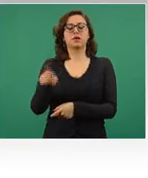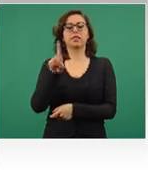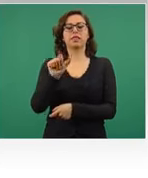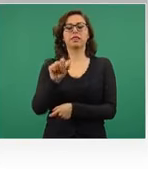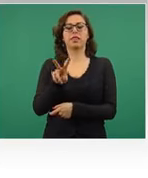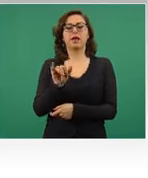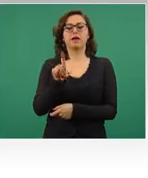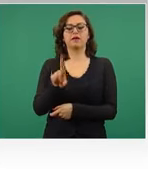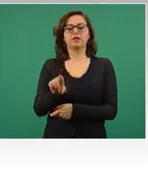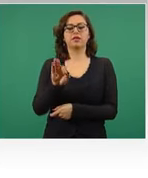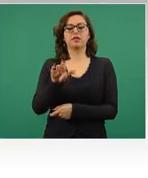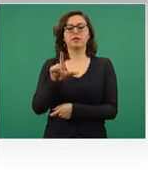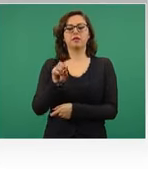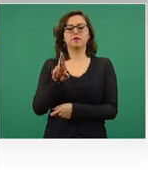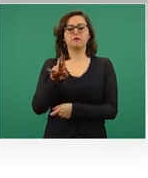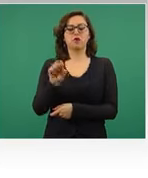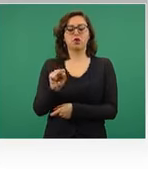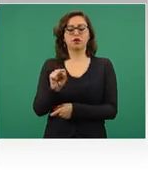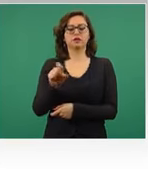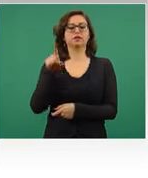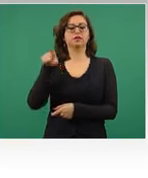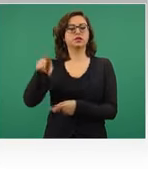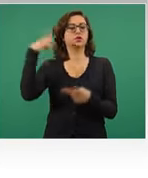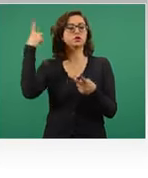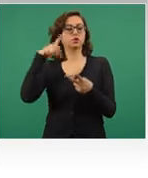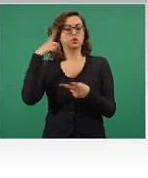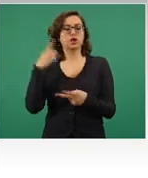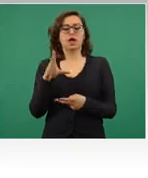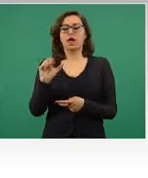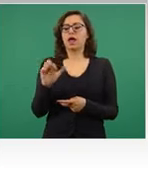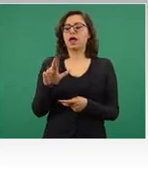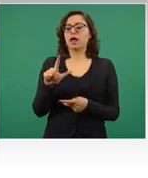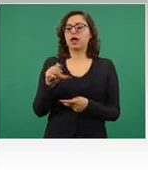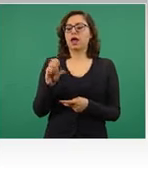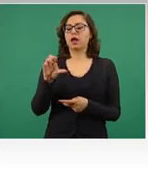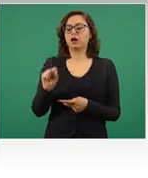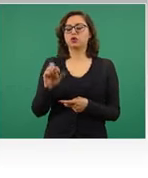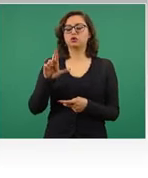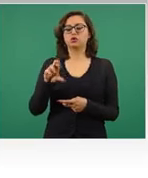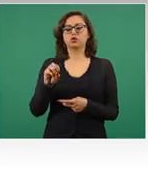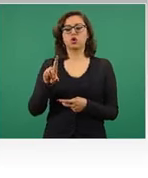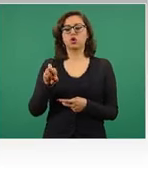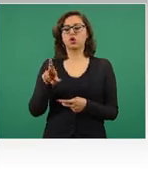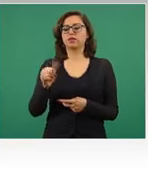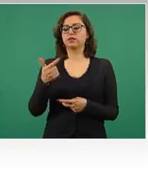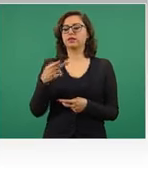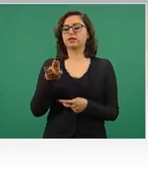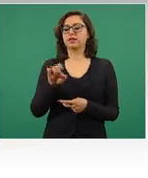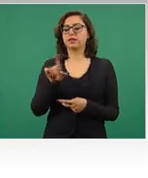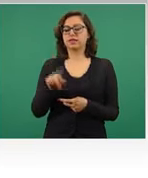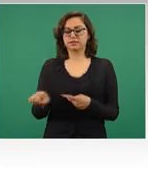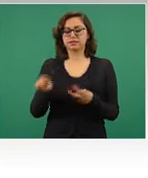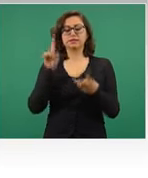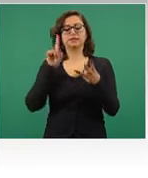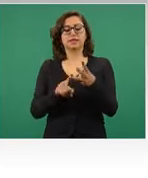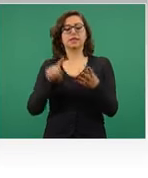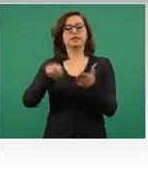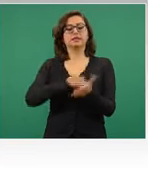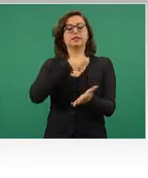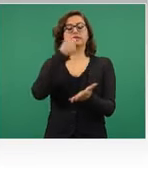Ramírez. En Durango, el comisario general Carlos Rodríguez Quirarte. Y en Tamaulipas también tuvimos el cambio, ahora